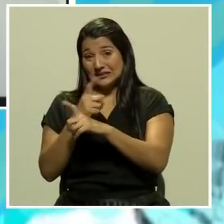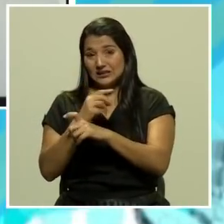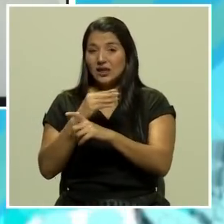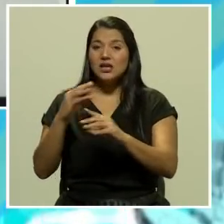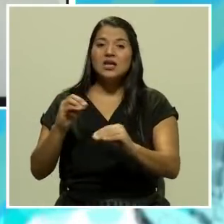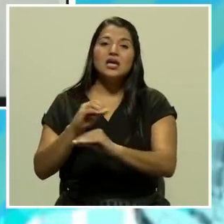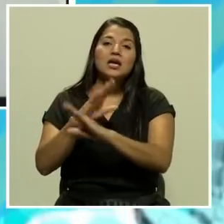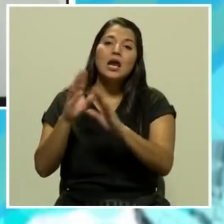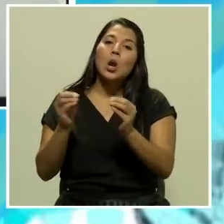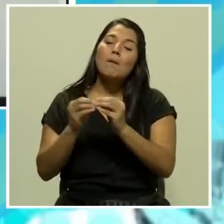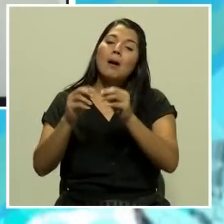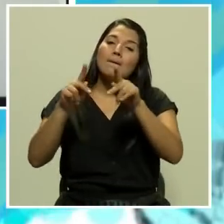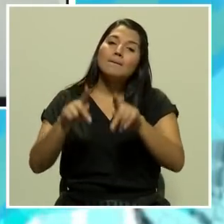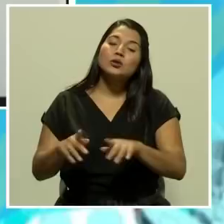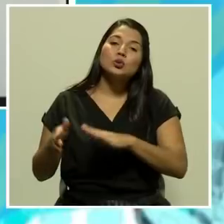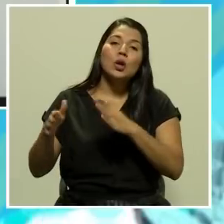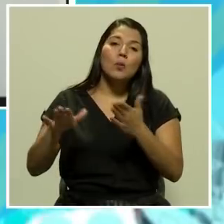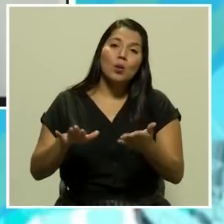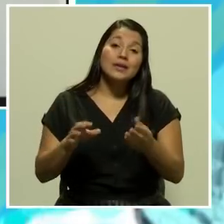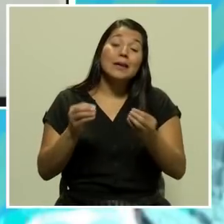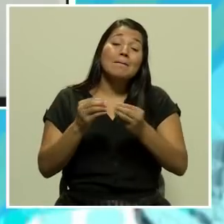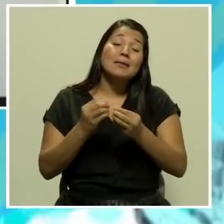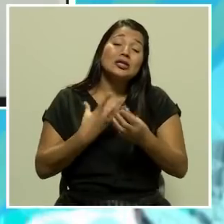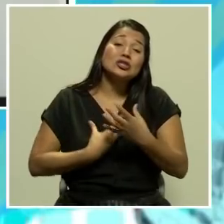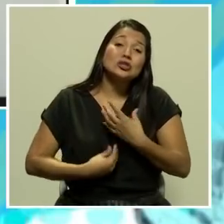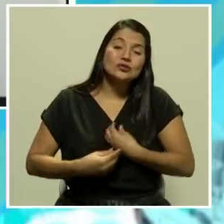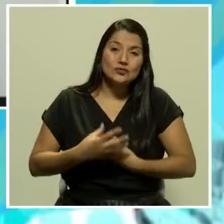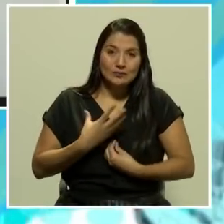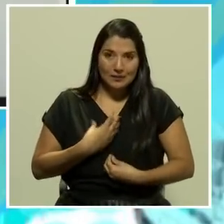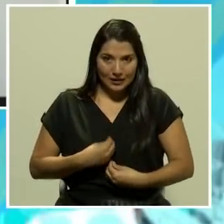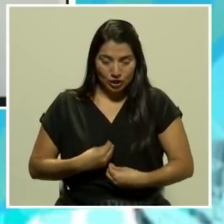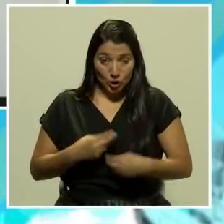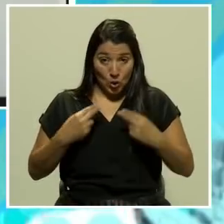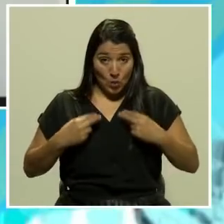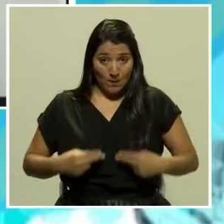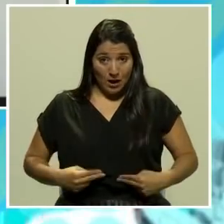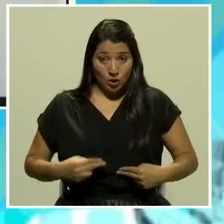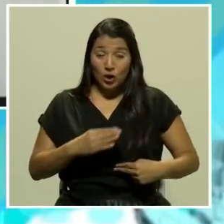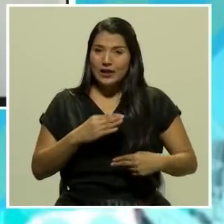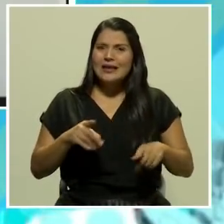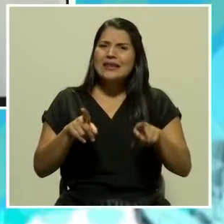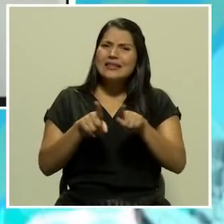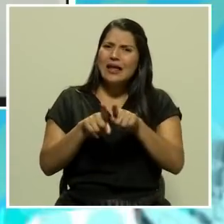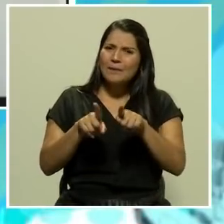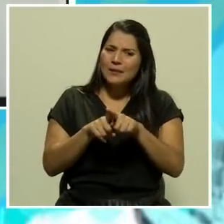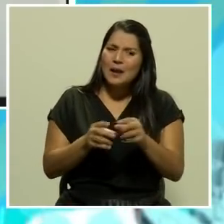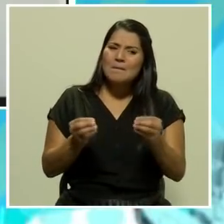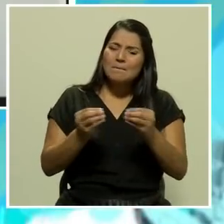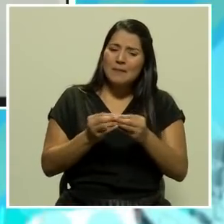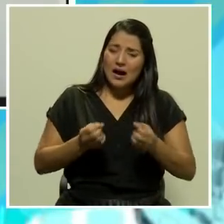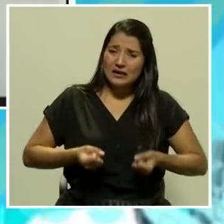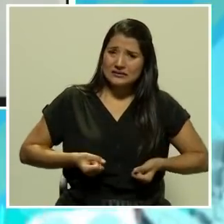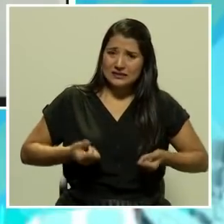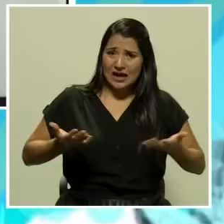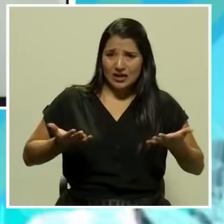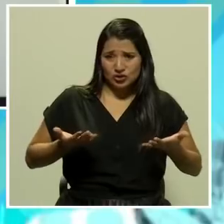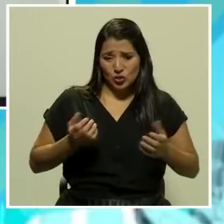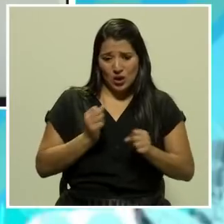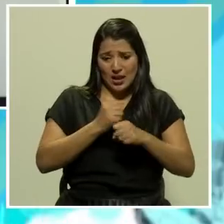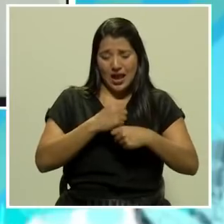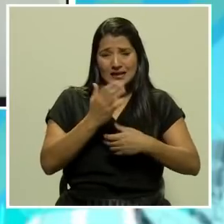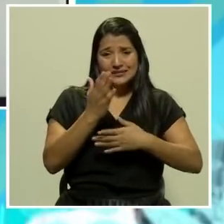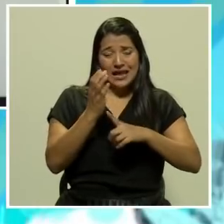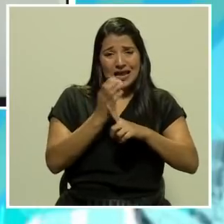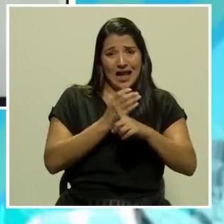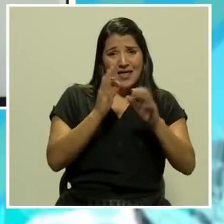más fallecidos. El sufrimiento humano es enorme. A eso sumarle los gastos de bolsillo de cada familia que está gastando un